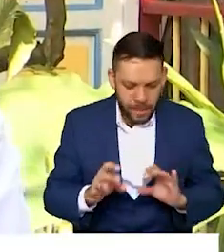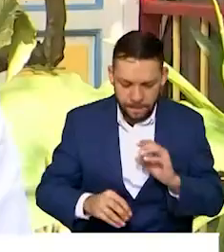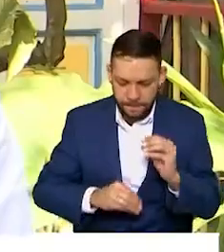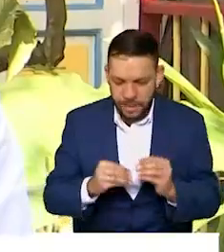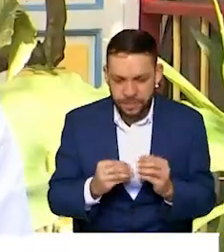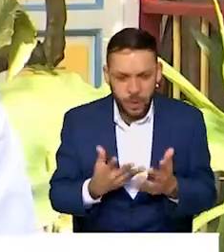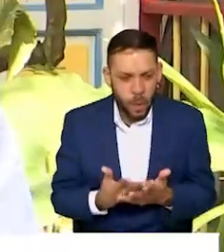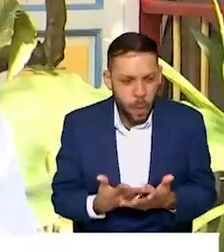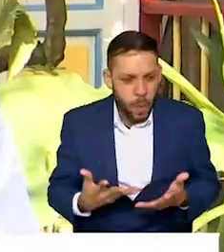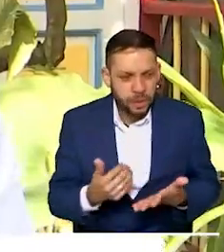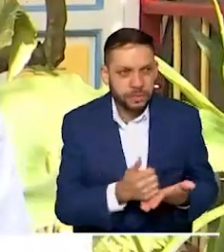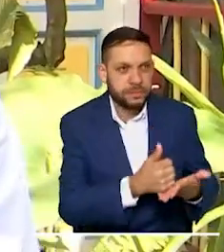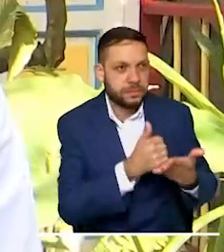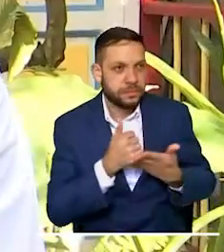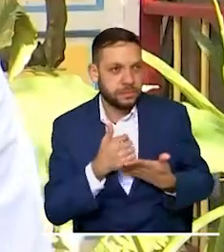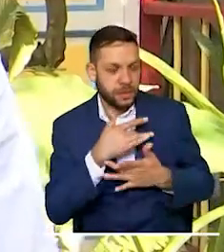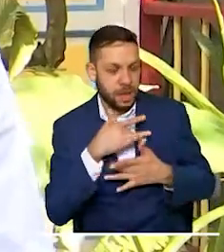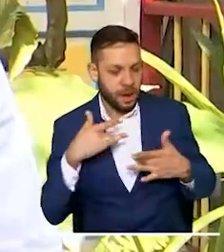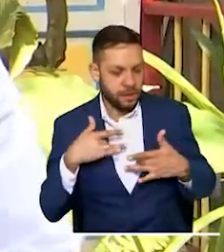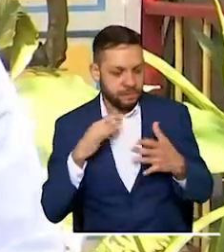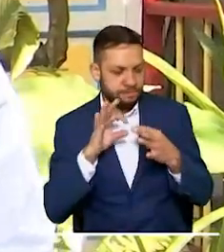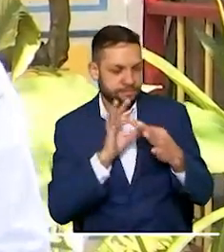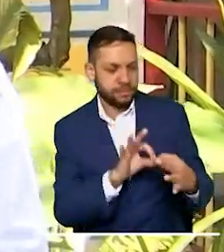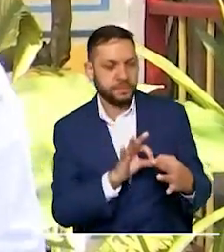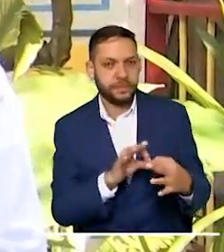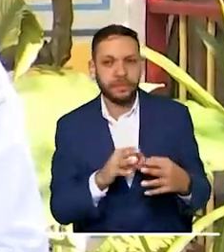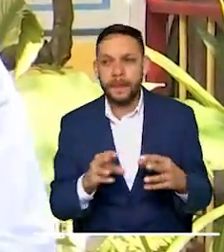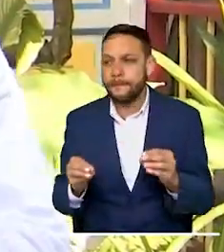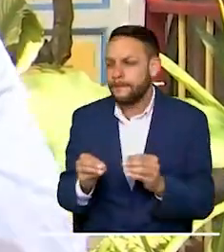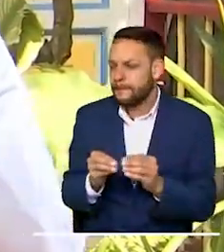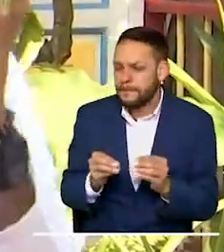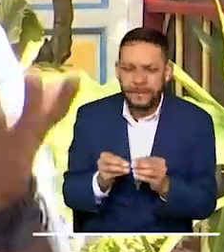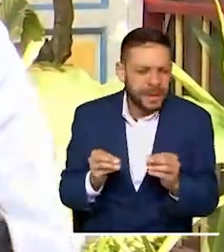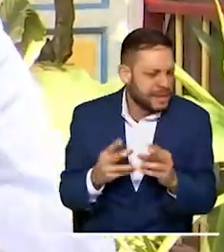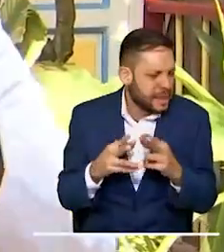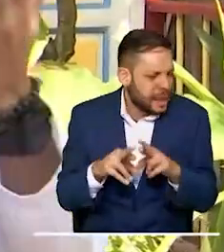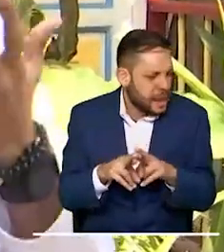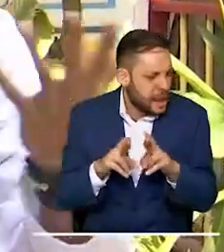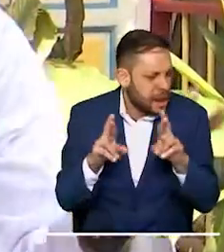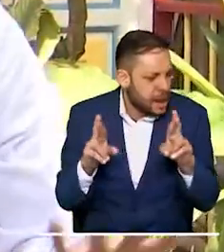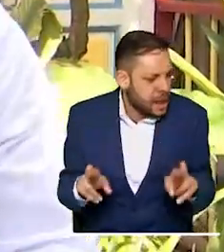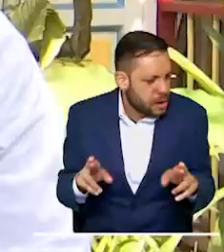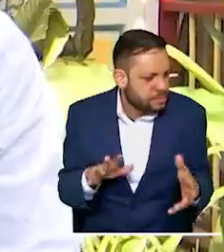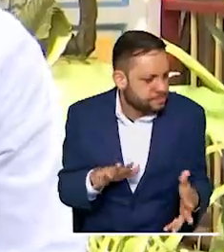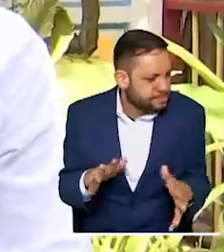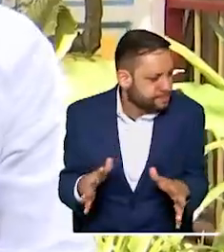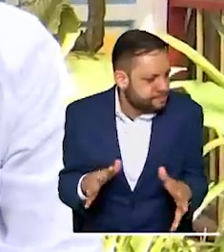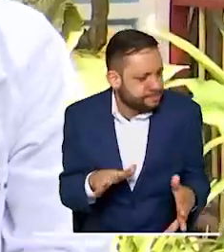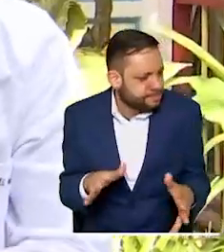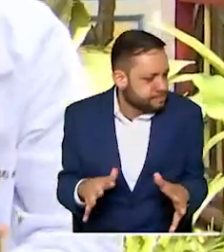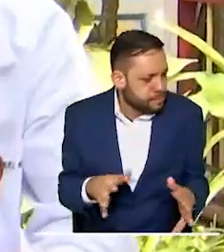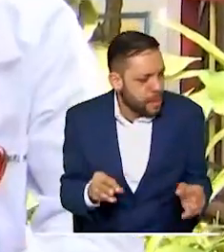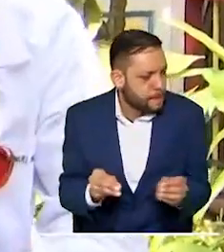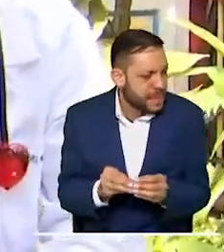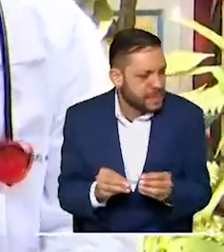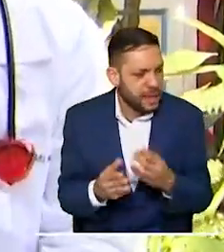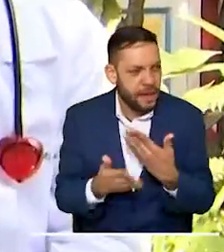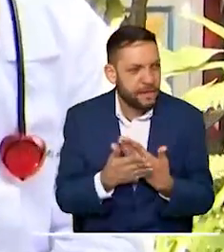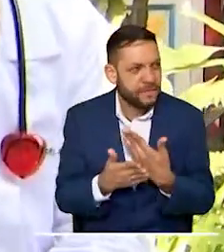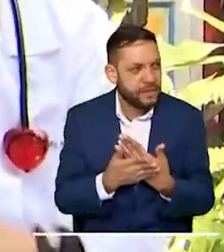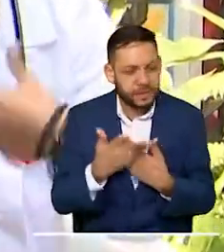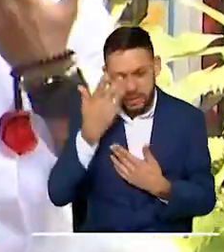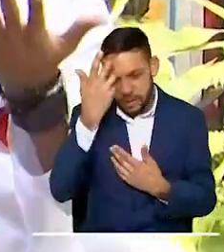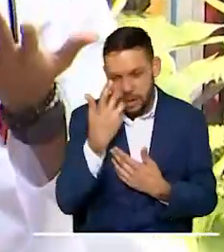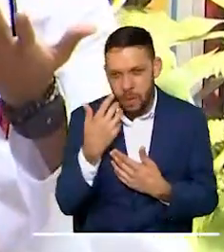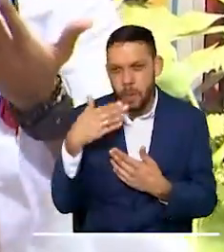cualquier proceso de salud. Por eso quiero que ampliemos un poquitico más la información sobre tal vez los más importantes de estos exámenes y